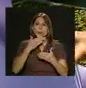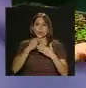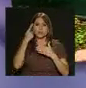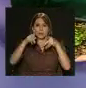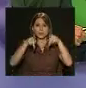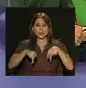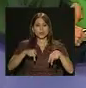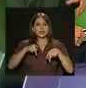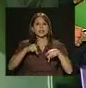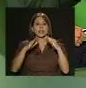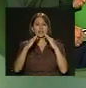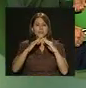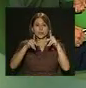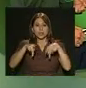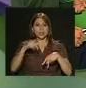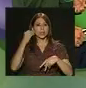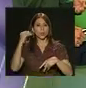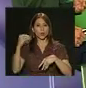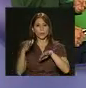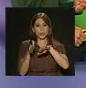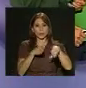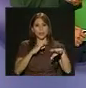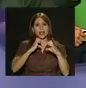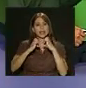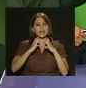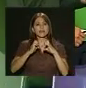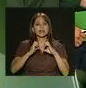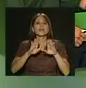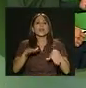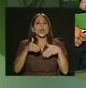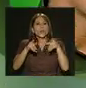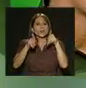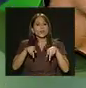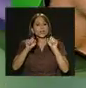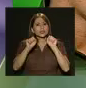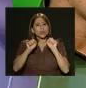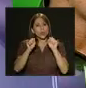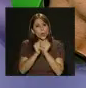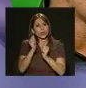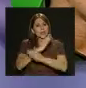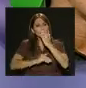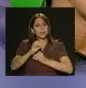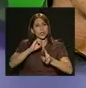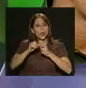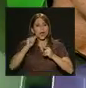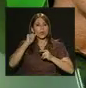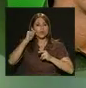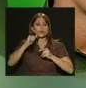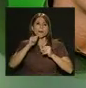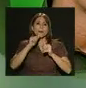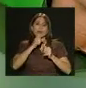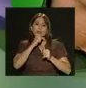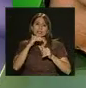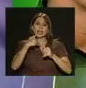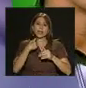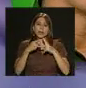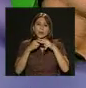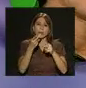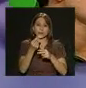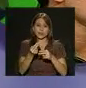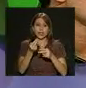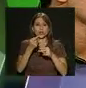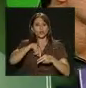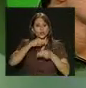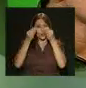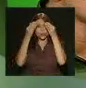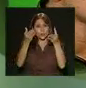de Oro. Y en la entrevista, ¿cómo pueden las personas con discapacidad o adultos mayores obtener un crédito? Se lo contamos en este